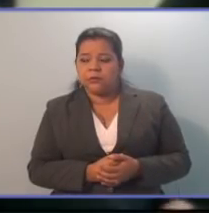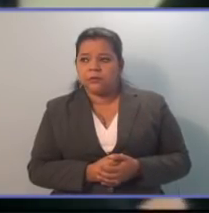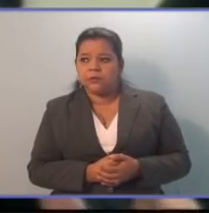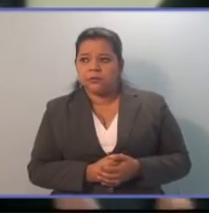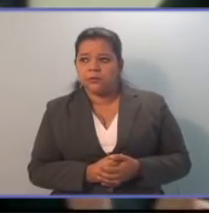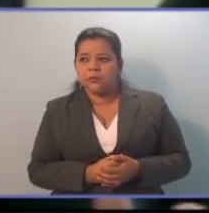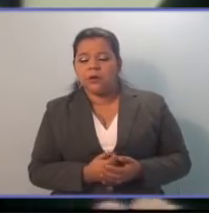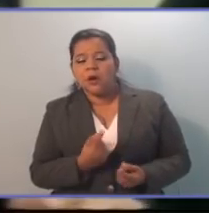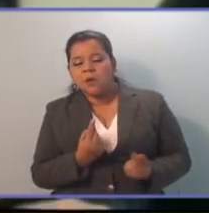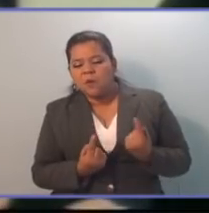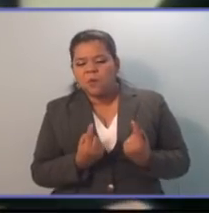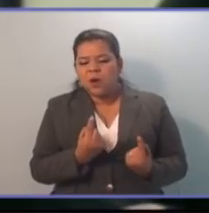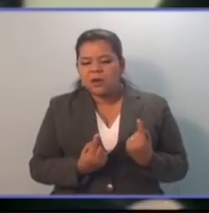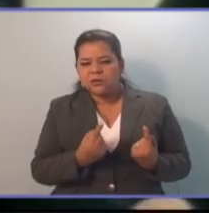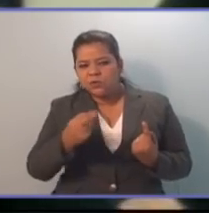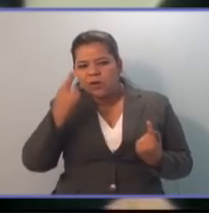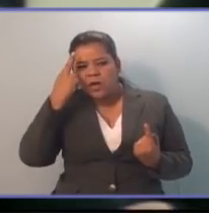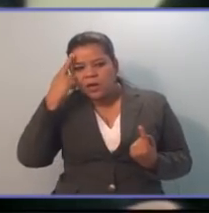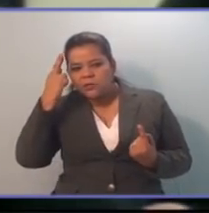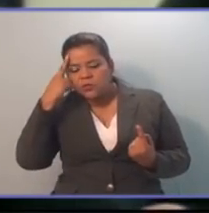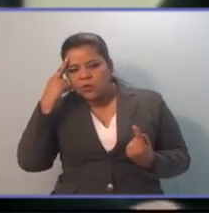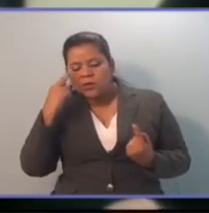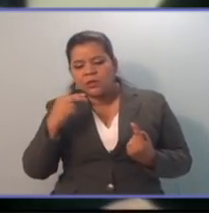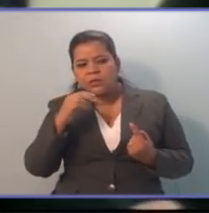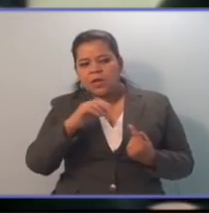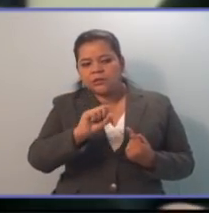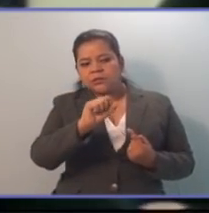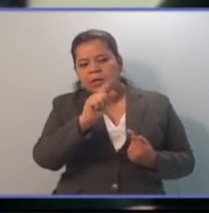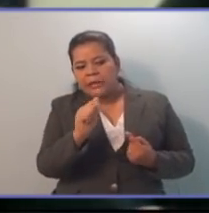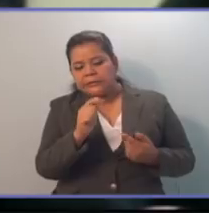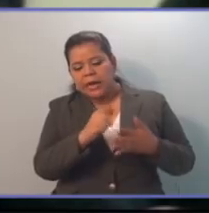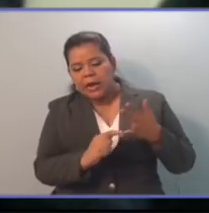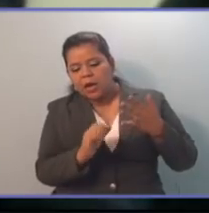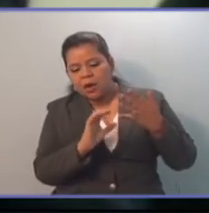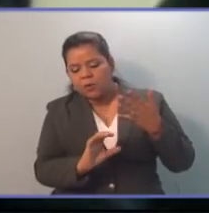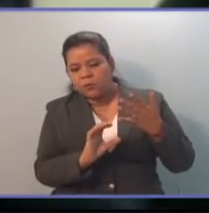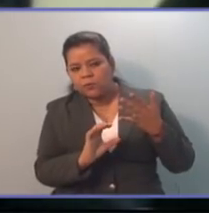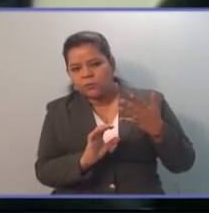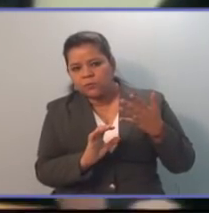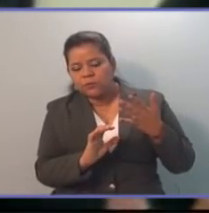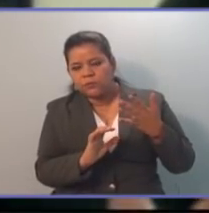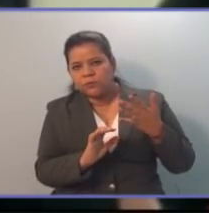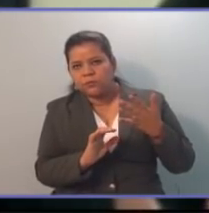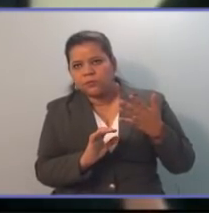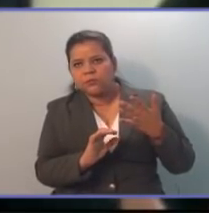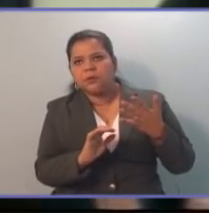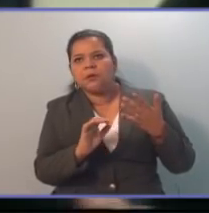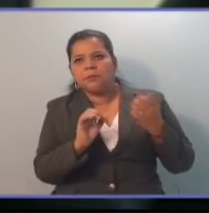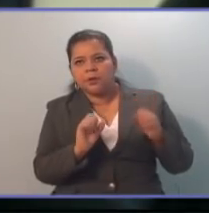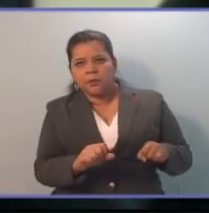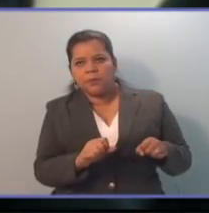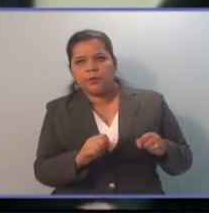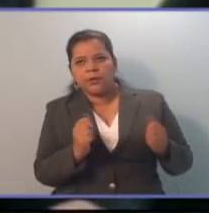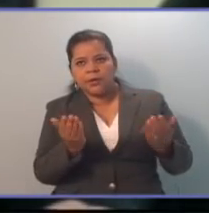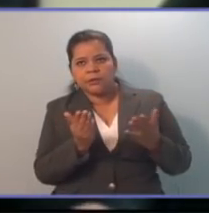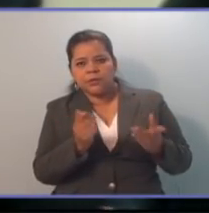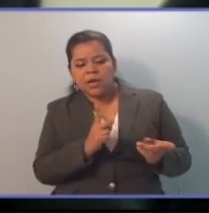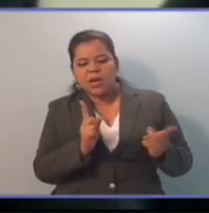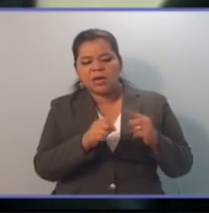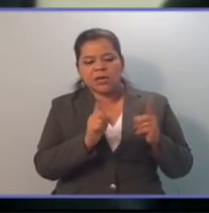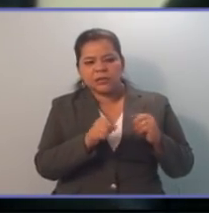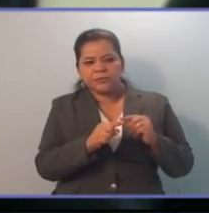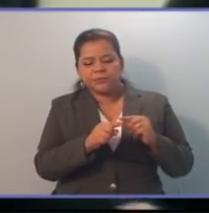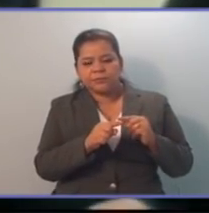¿cuáles serían entonces los criterios de la Sala de lo Constitucional que habilitan el cambio de